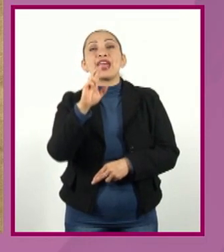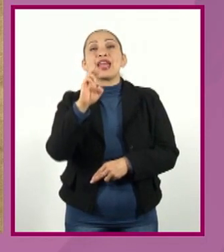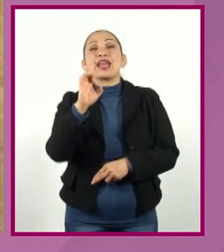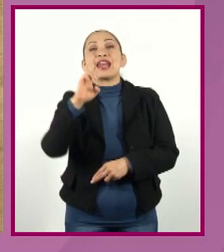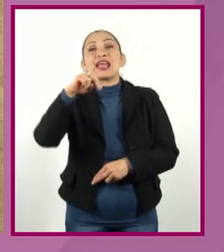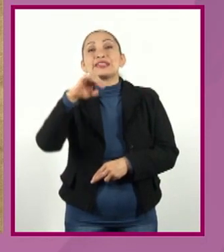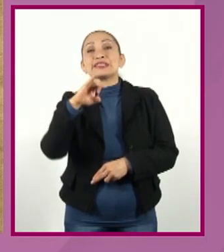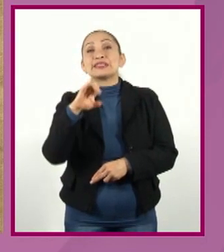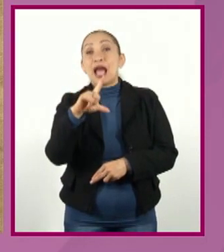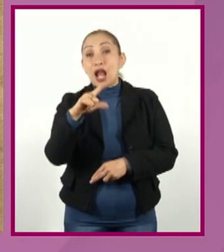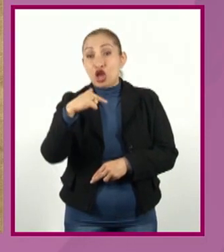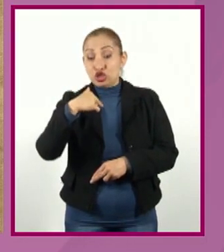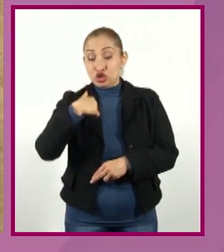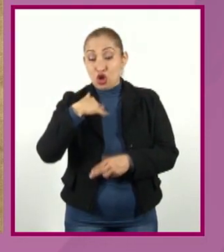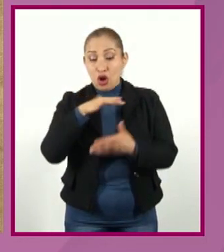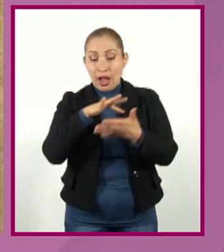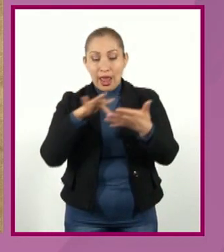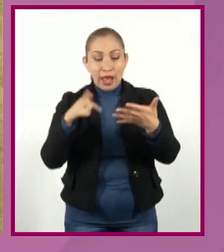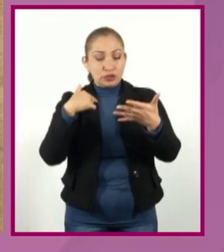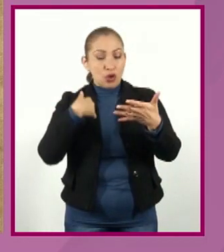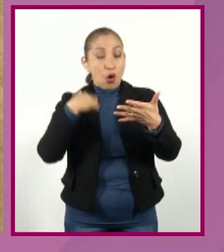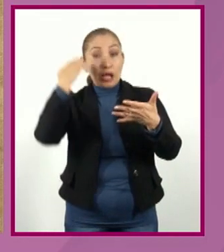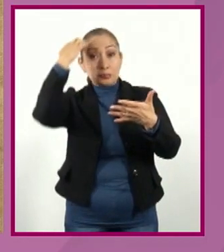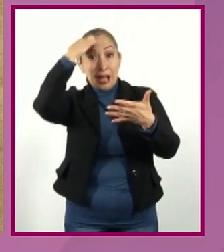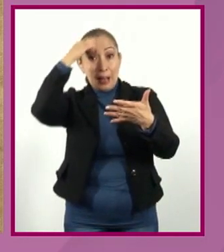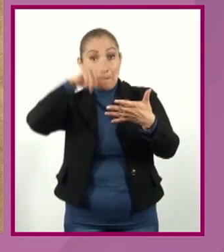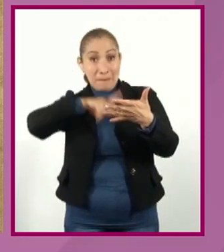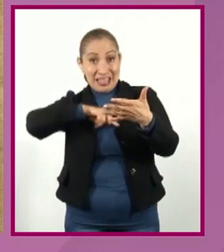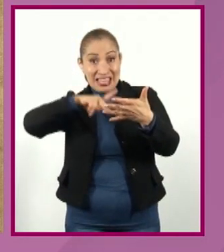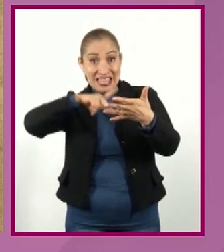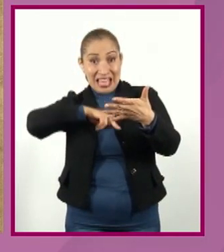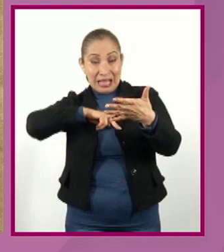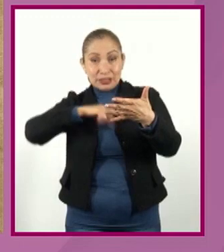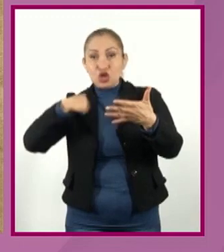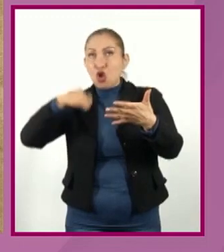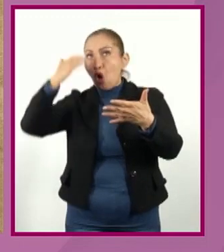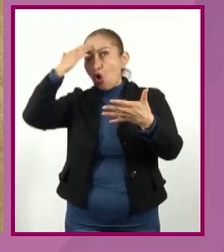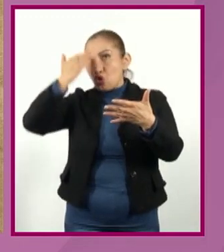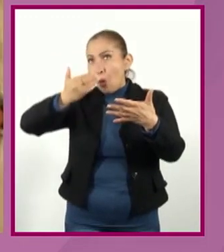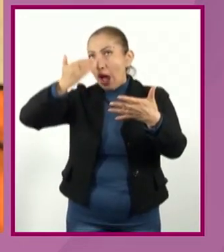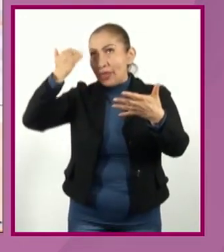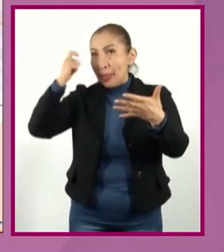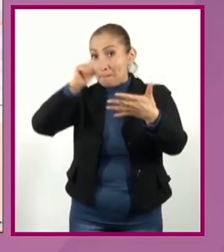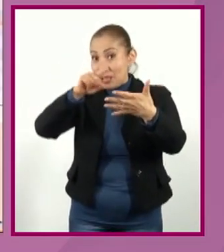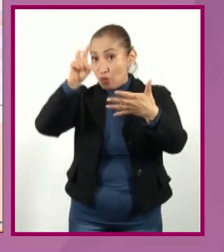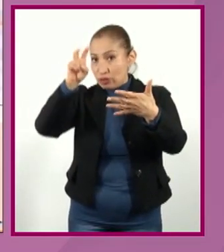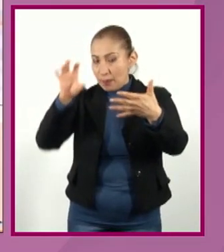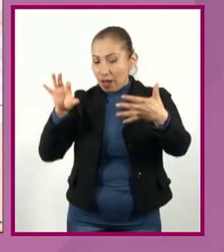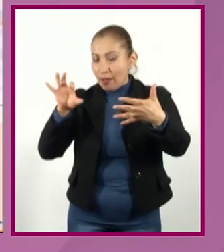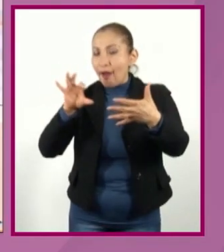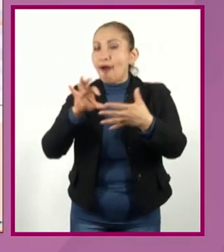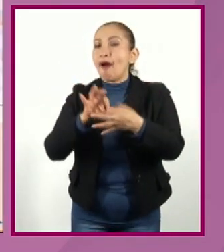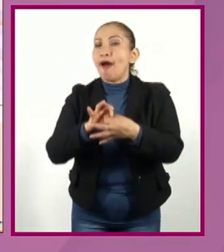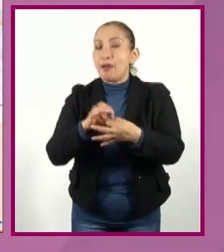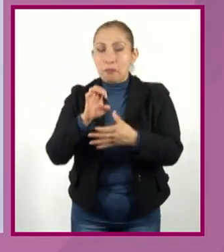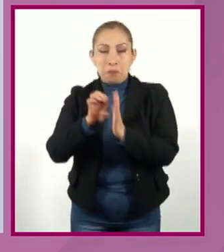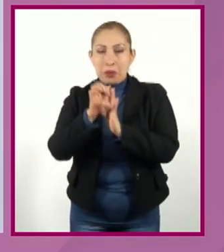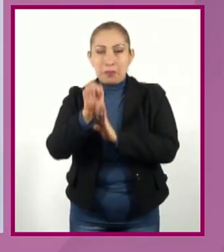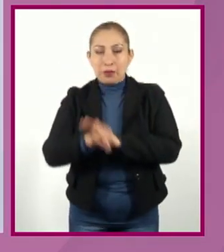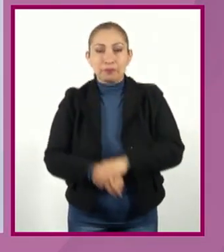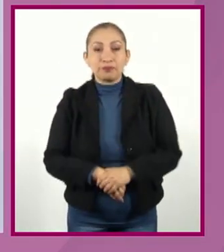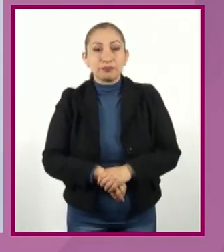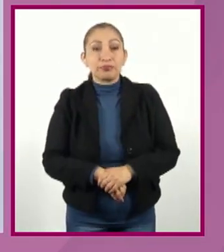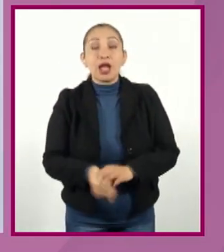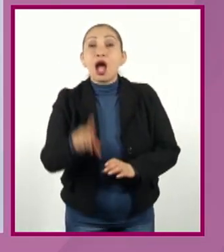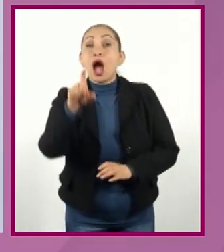lectores, asociamos lo leído con nuestras experiencias y conocimientos previos sobre el tema. Veamos un ejemplo. El